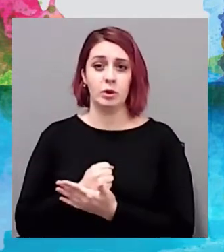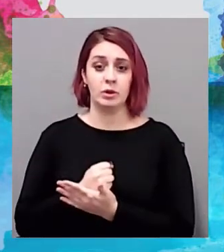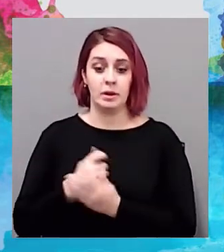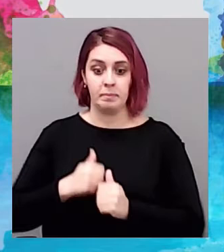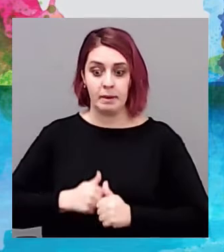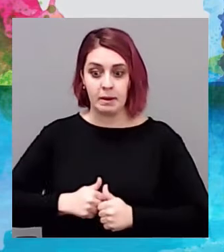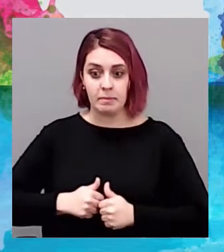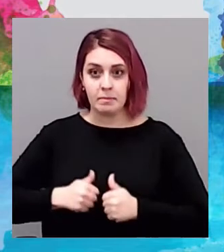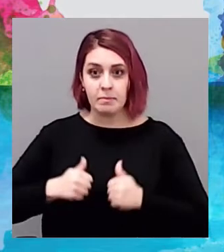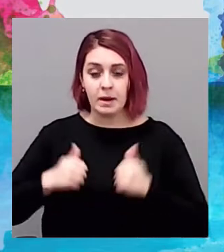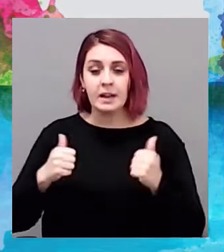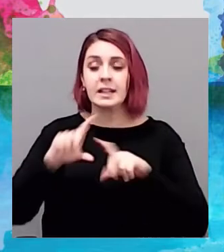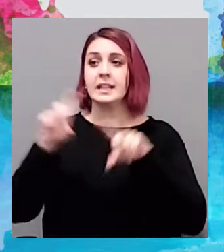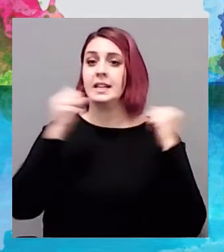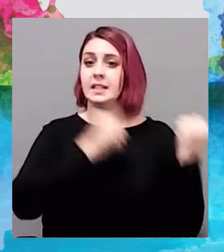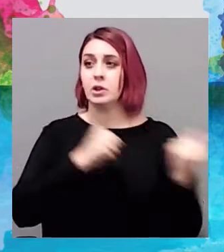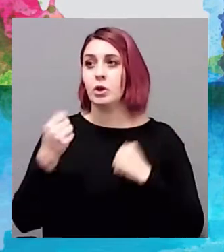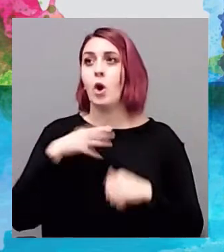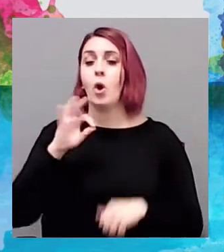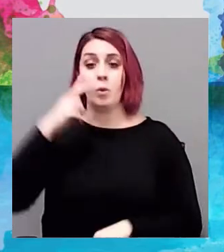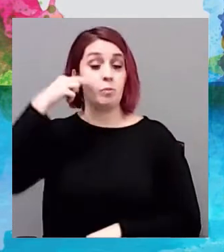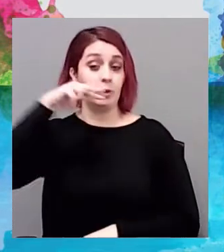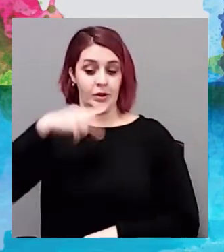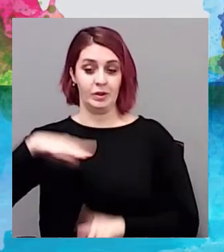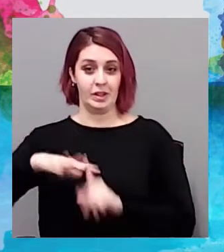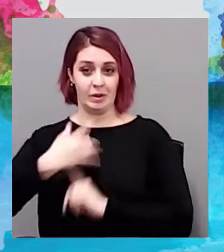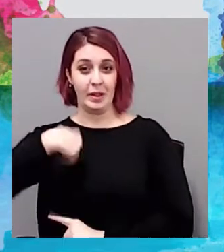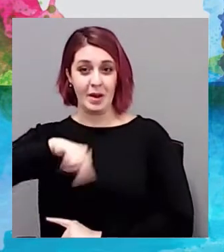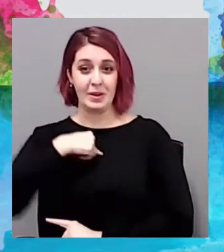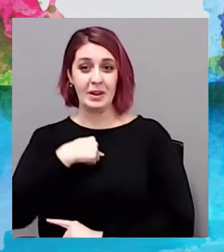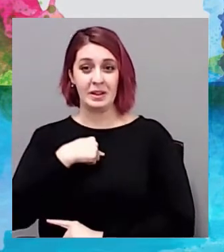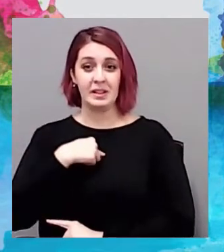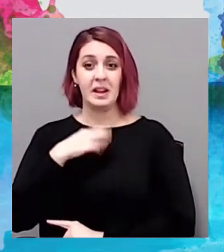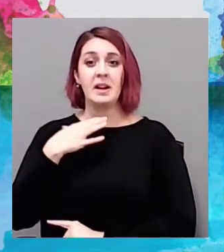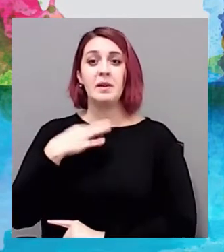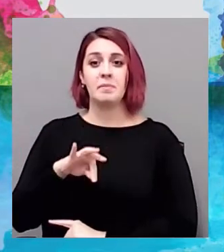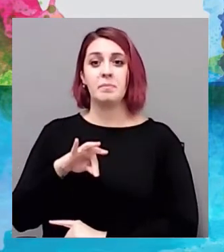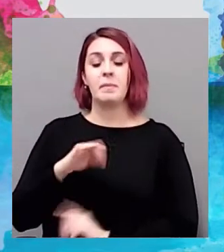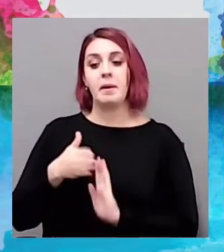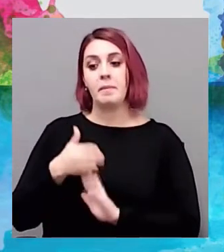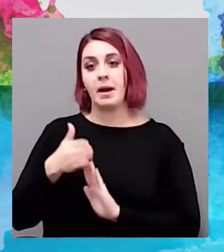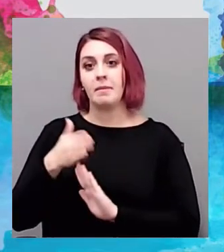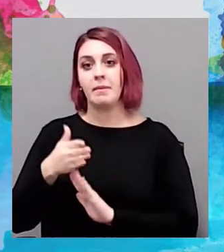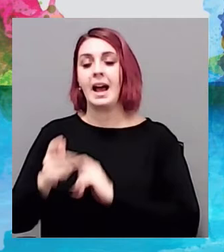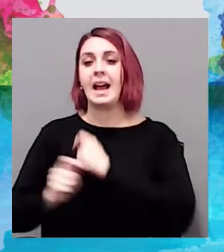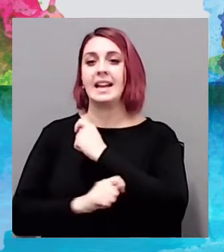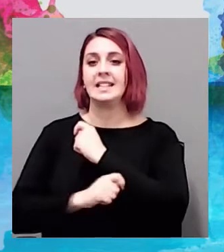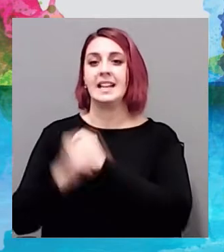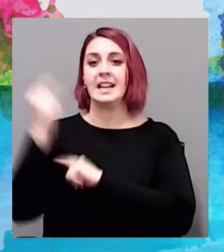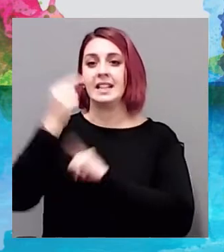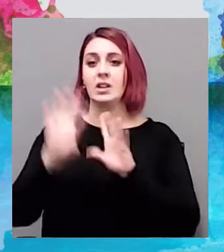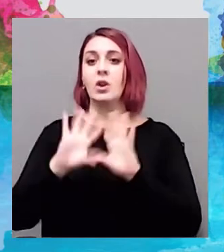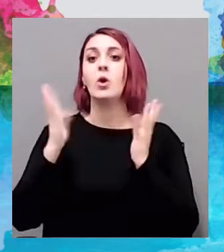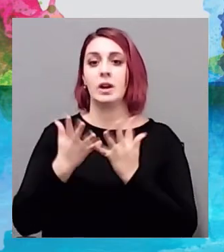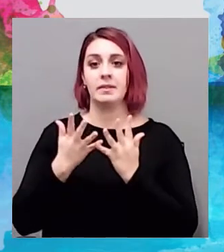las instituciones o en los museos, en nuestro caso, se tiende a que la estrategia de diseño universal y los